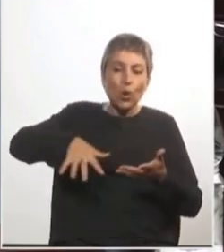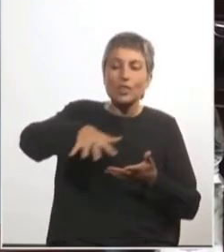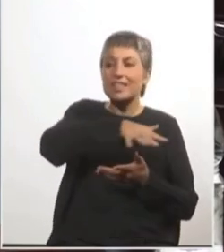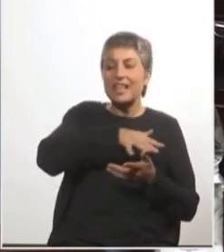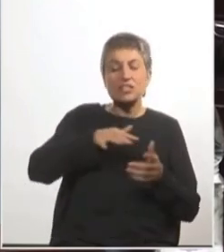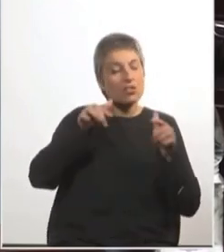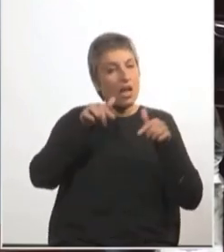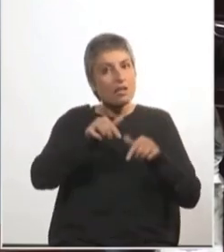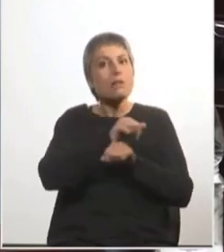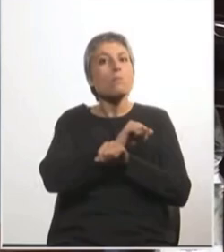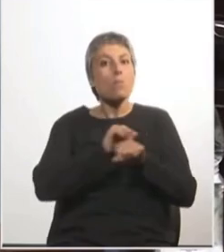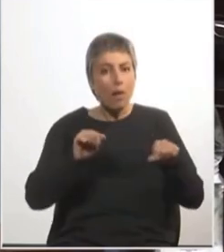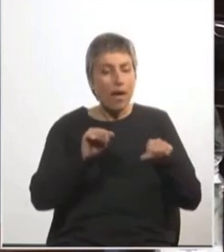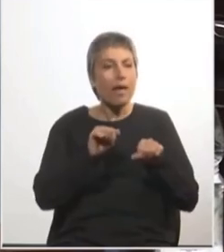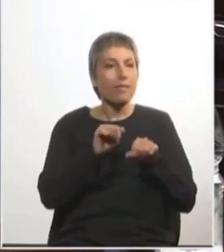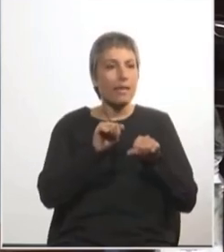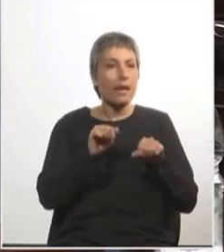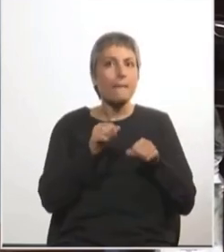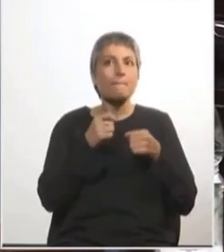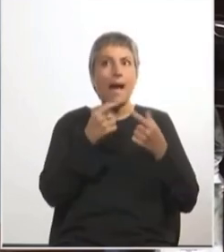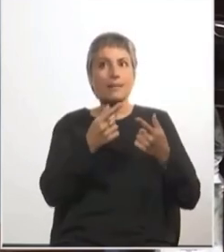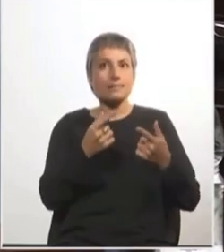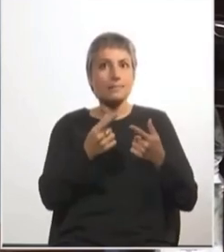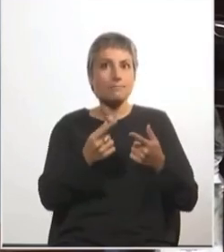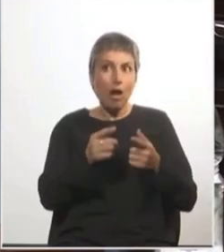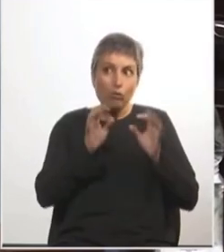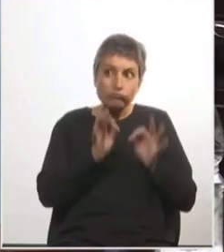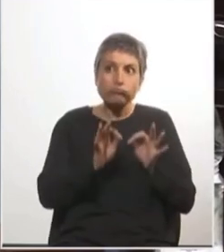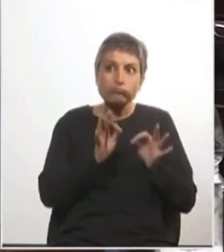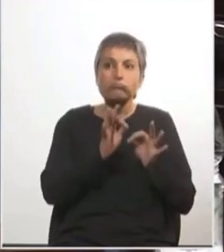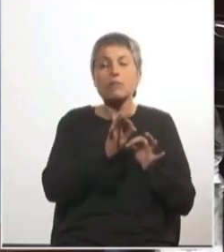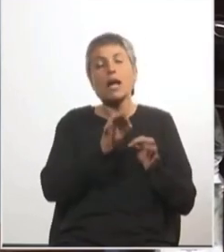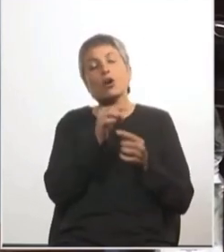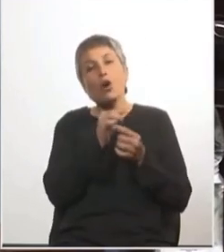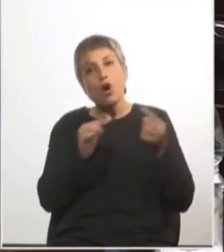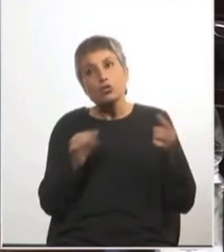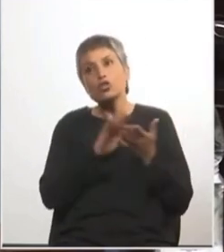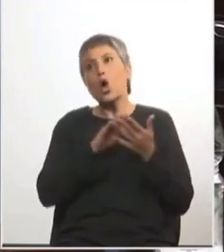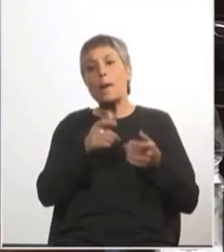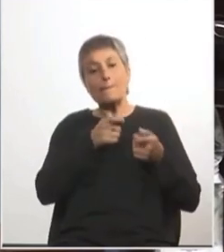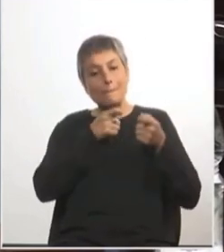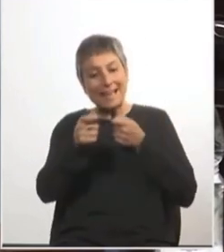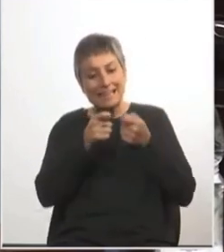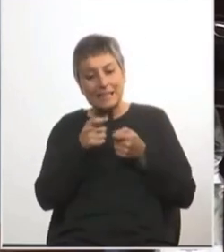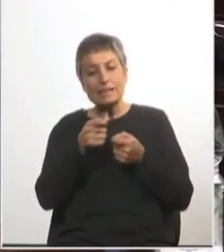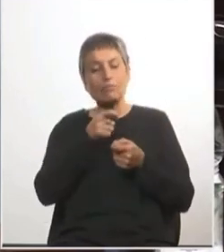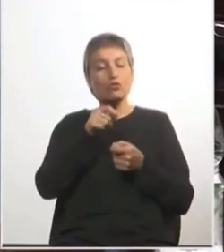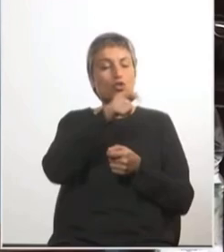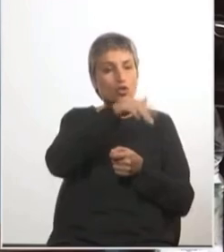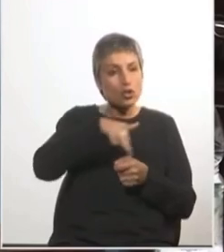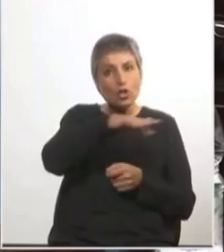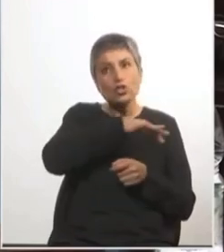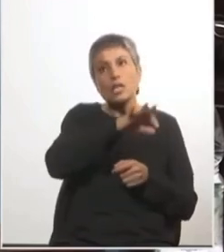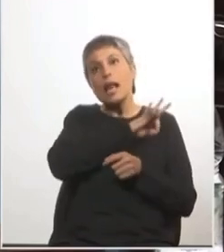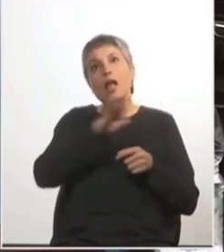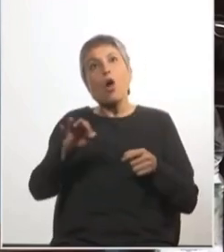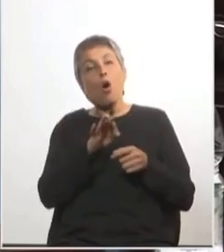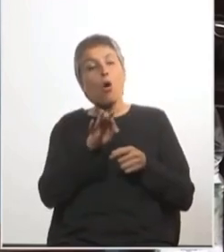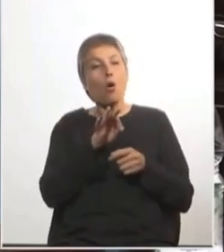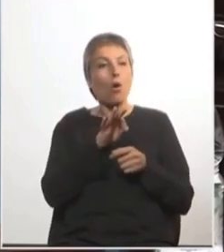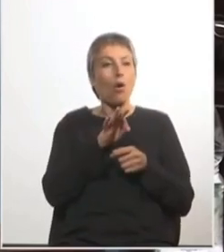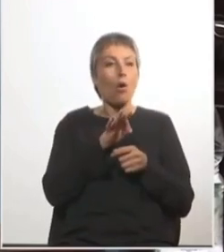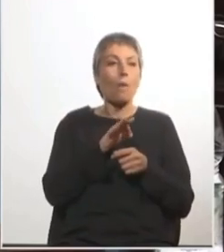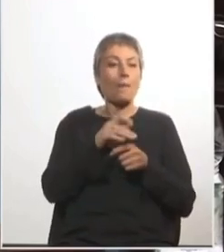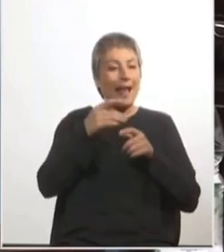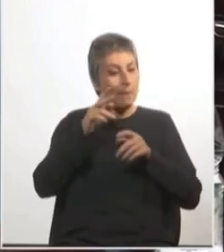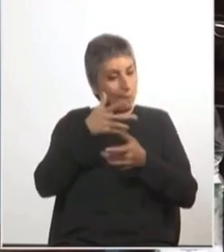donde se pudieran dar más certezas en materia de prestaciones sociales, de cobertura a